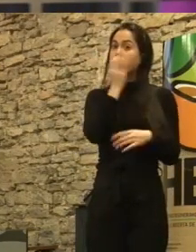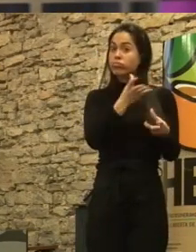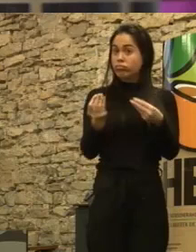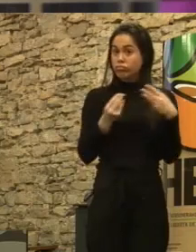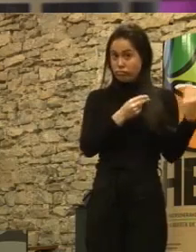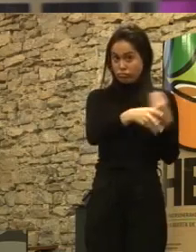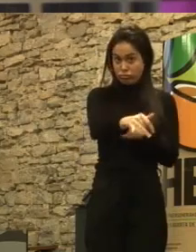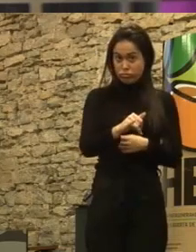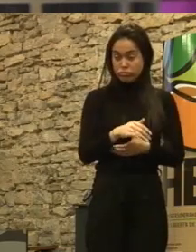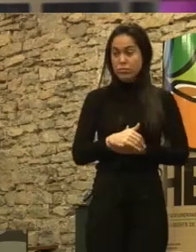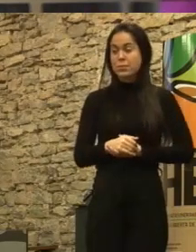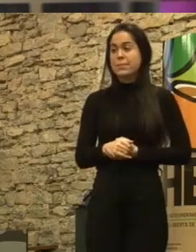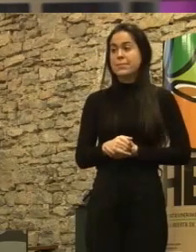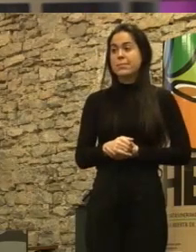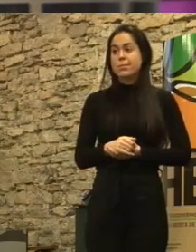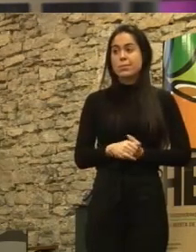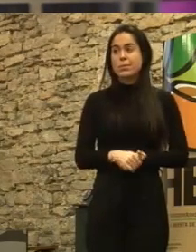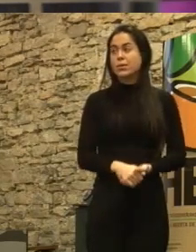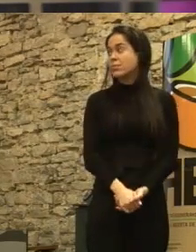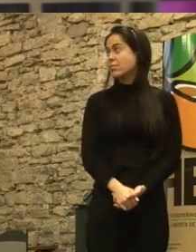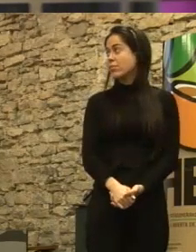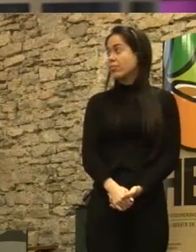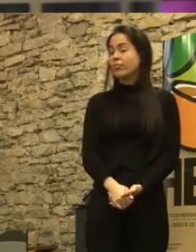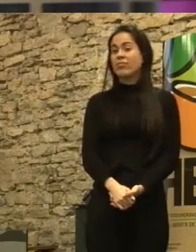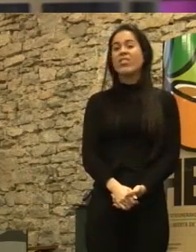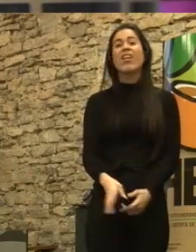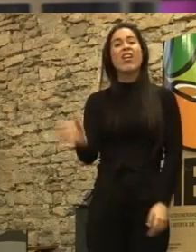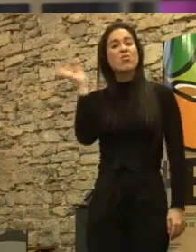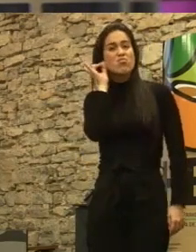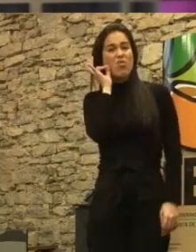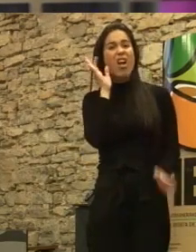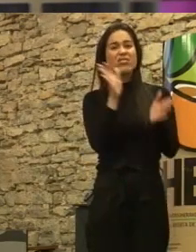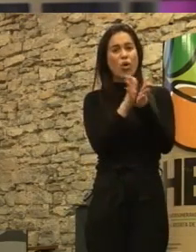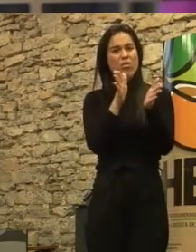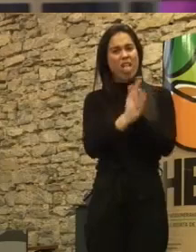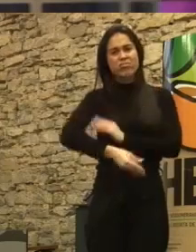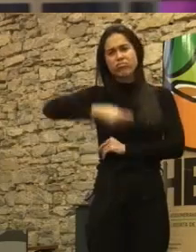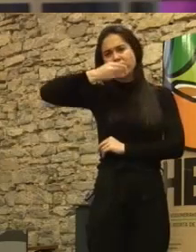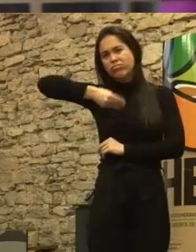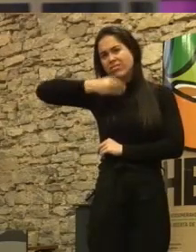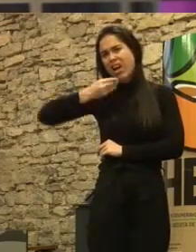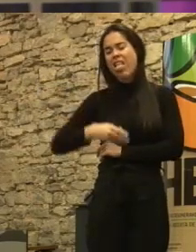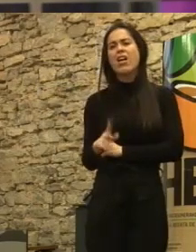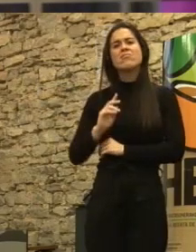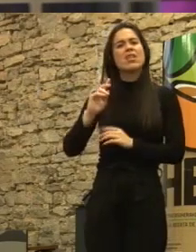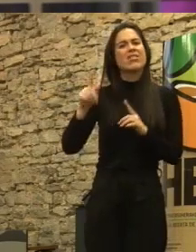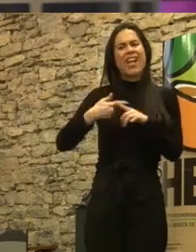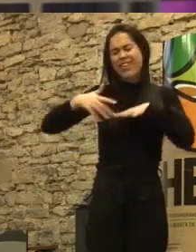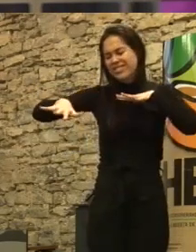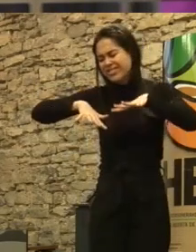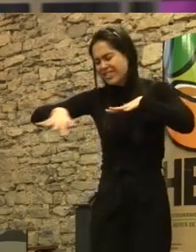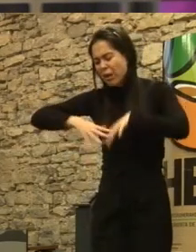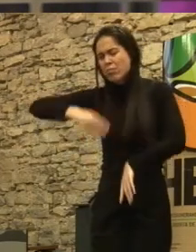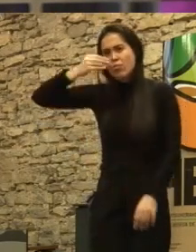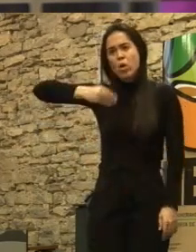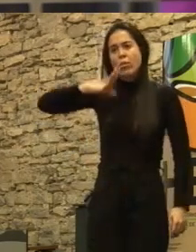pues unas muy buenas compañeras y además activistas que nos lo recuerdan continuamente, porque